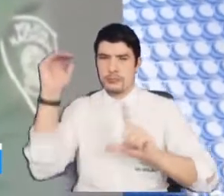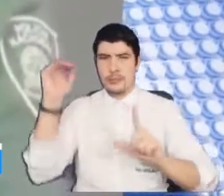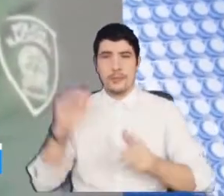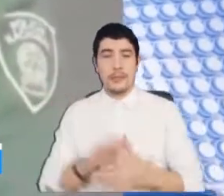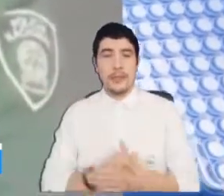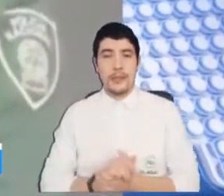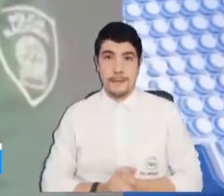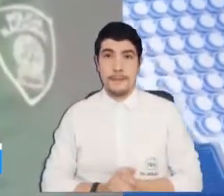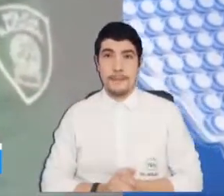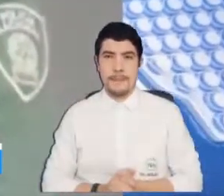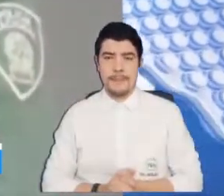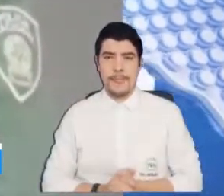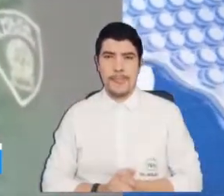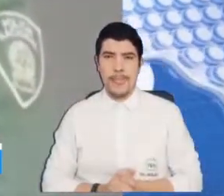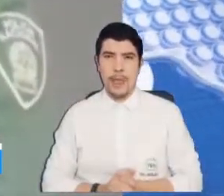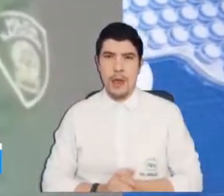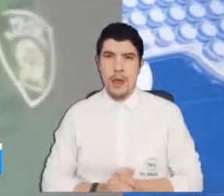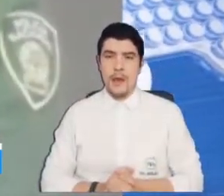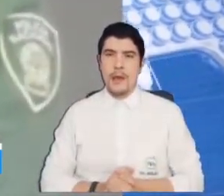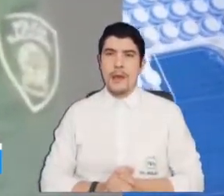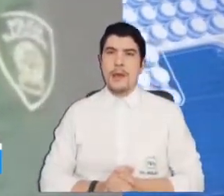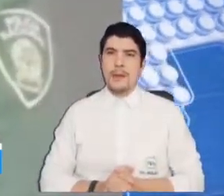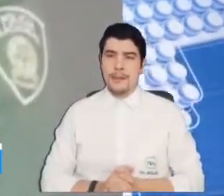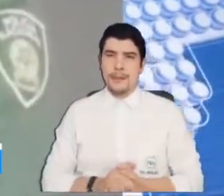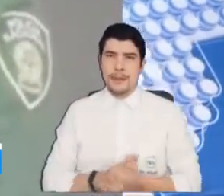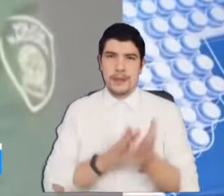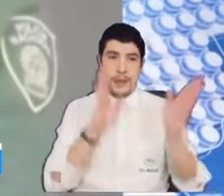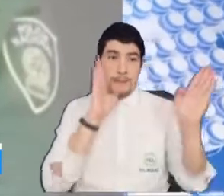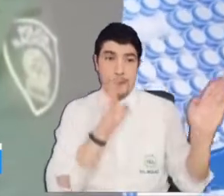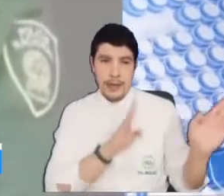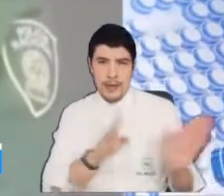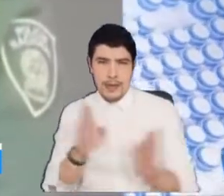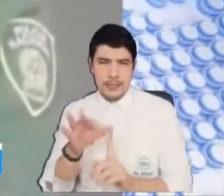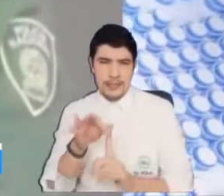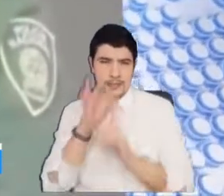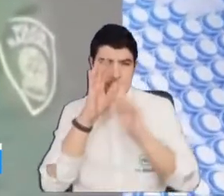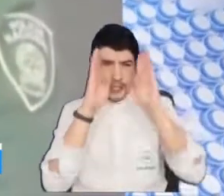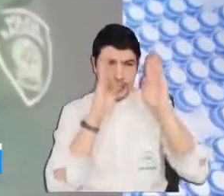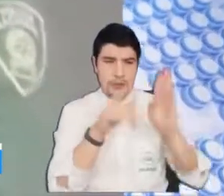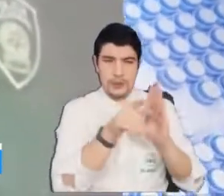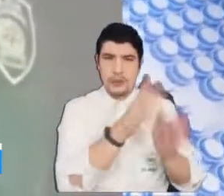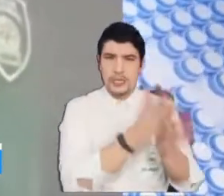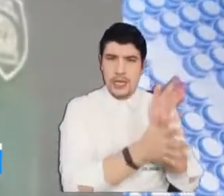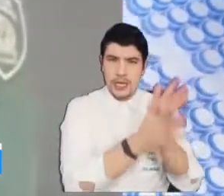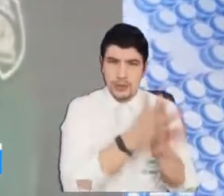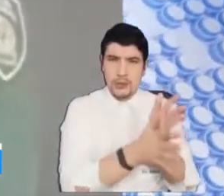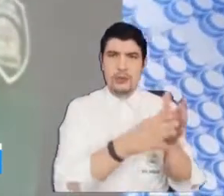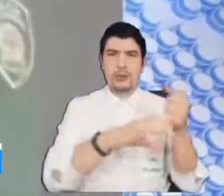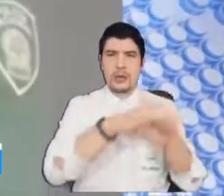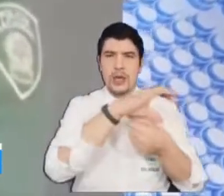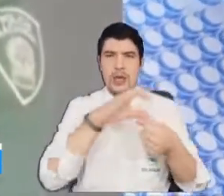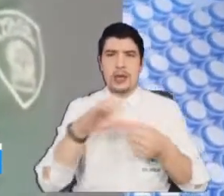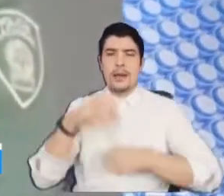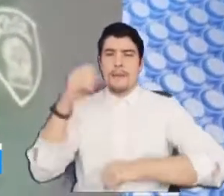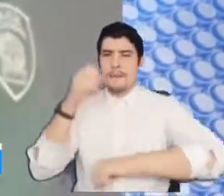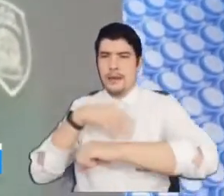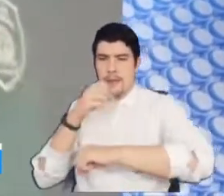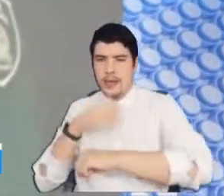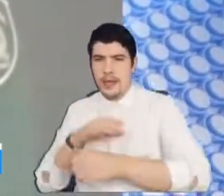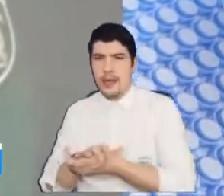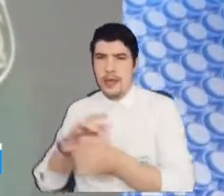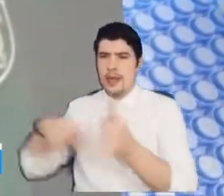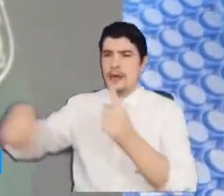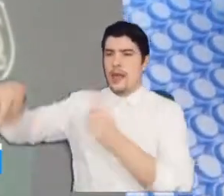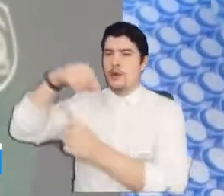muy focalizados en el centro de la ciudad, en Cenabastos, en la redoma del Indio, en la redoma de la cárcel,